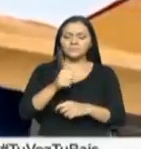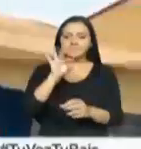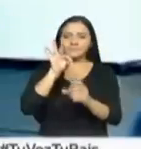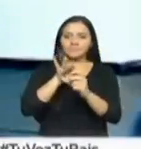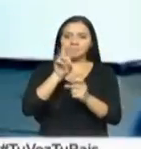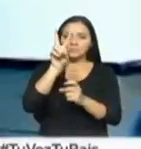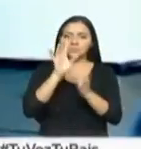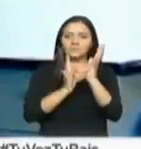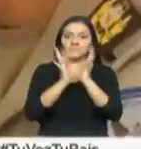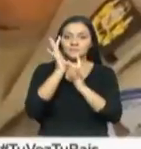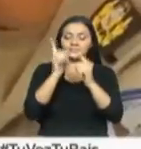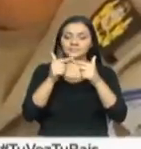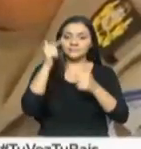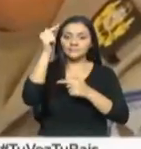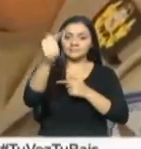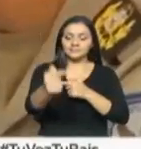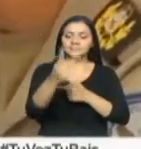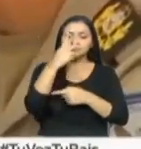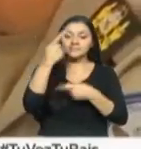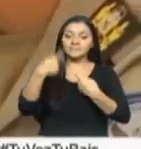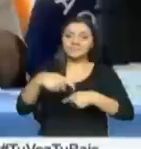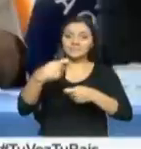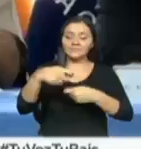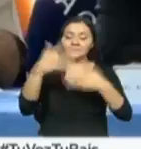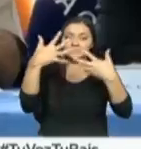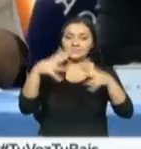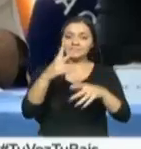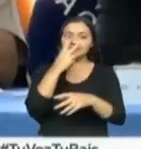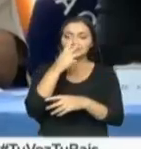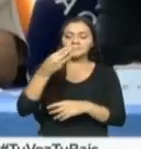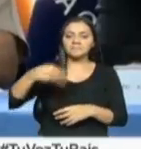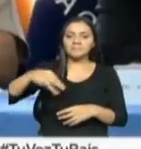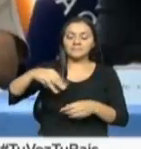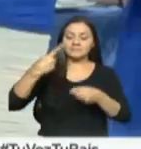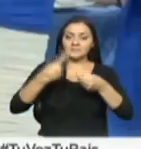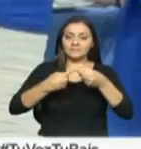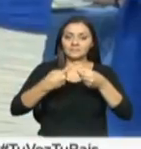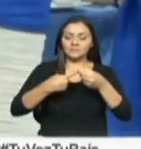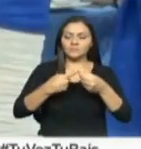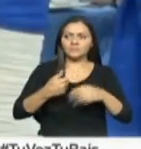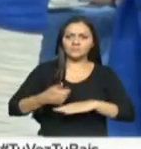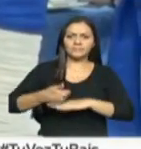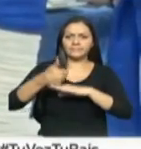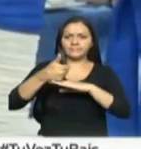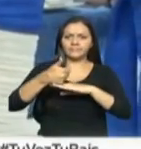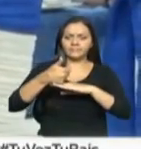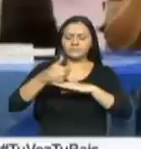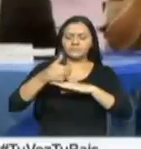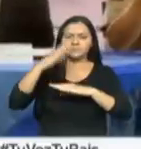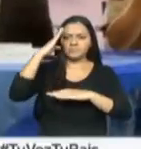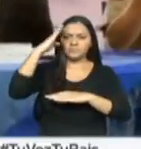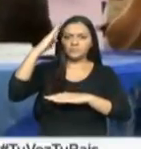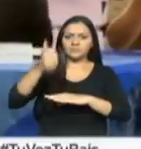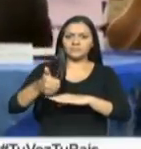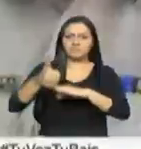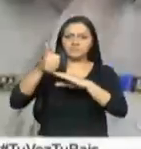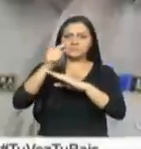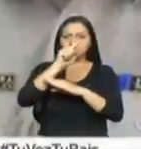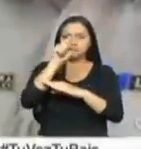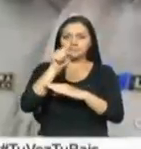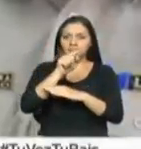abril próximo. Durante un taller realizado este miércoles en Quito con el jefe de Estado Mayor de la Policía Nacional, Milton